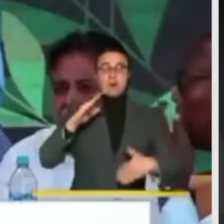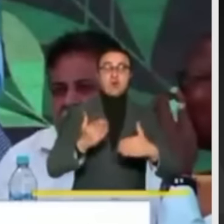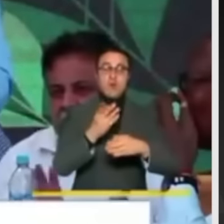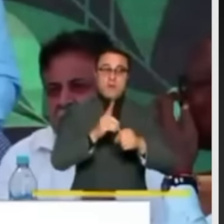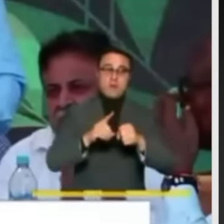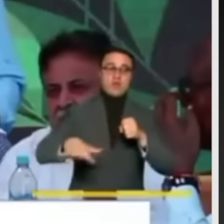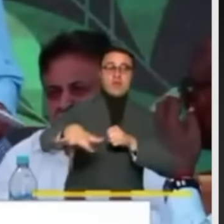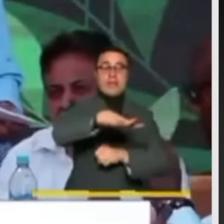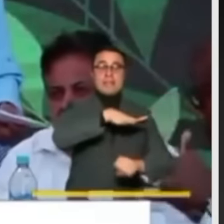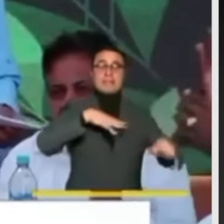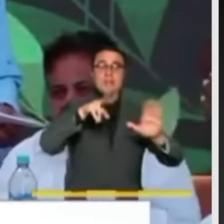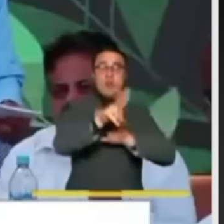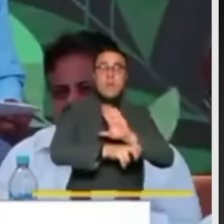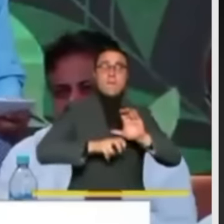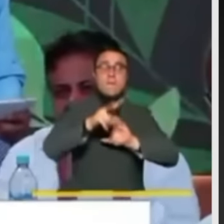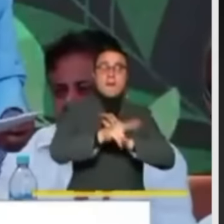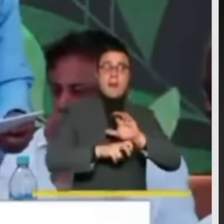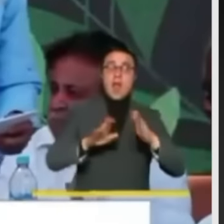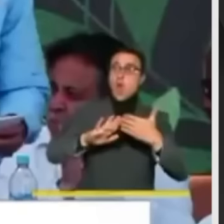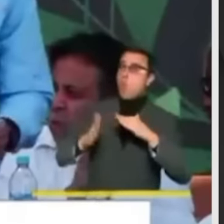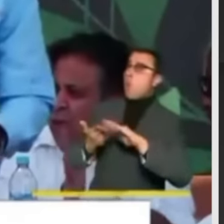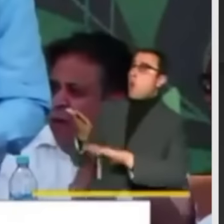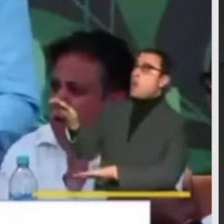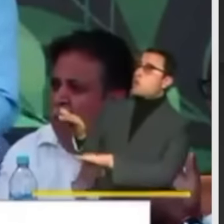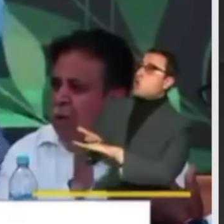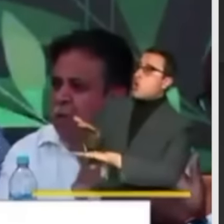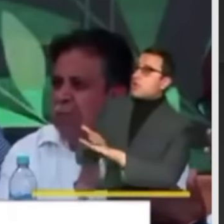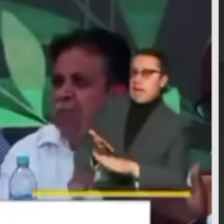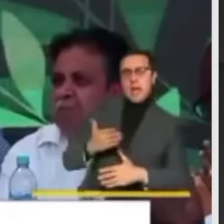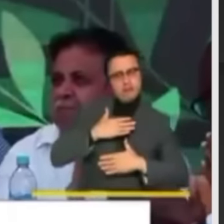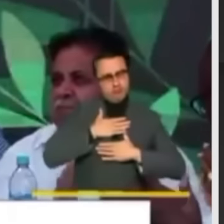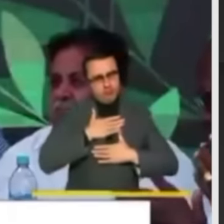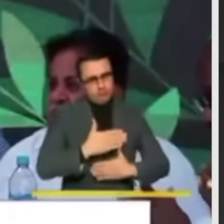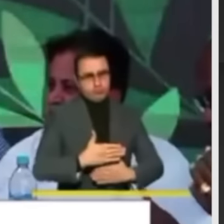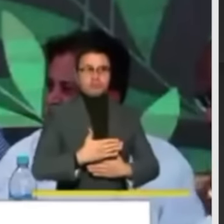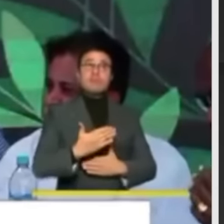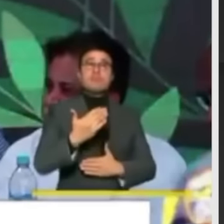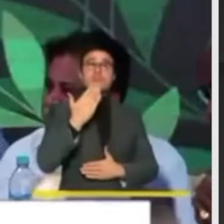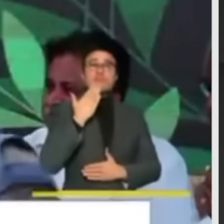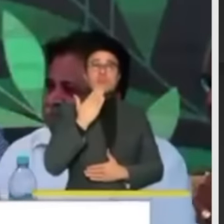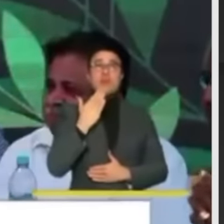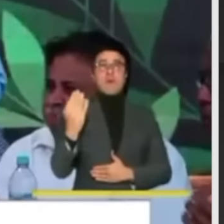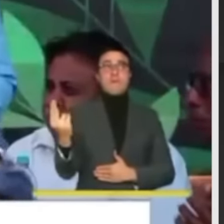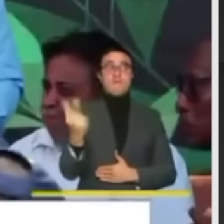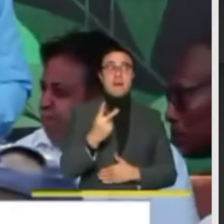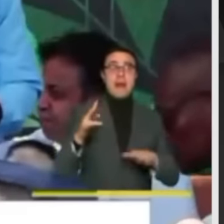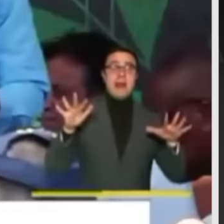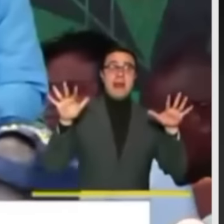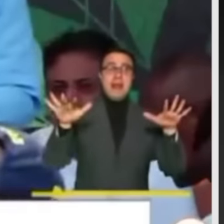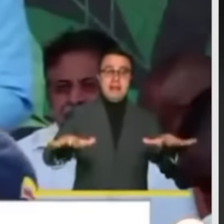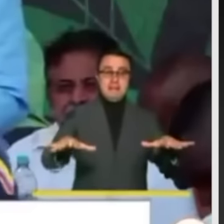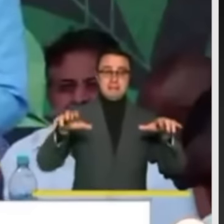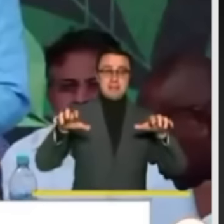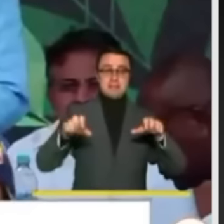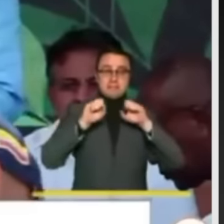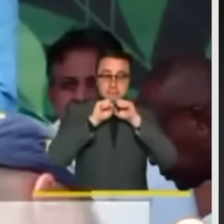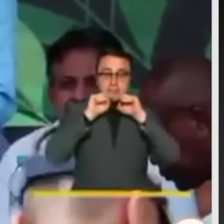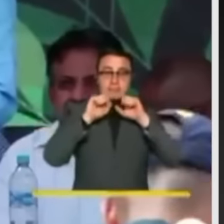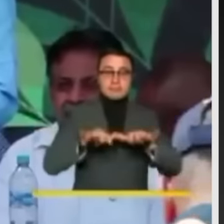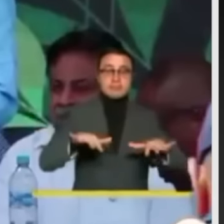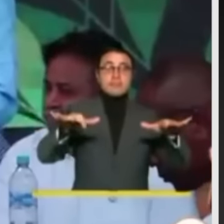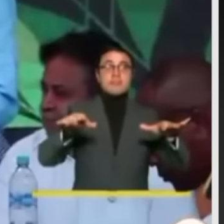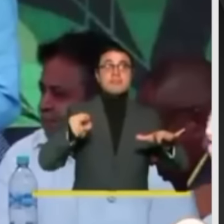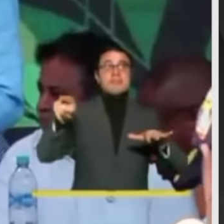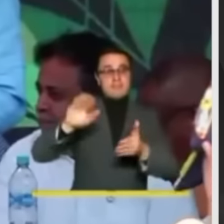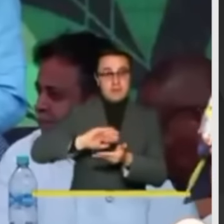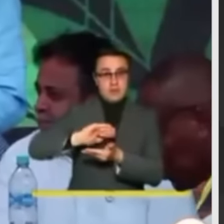distrito minero tal como lo ha solicitado la comunidad. Este viernes, en la Asamblea Popular de Minería que realizaremos